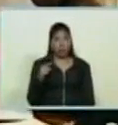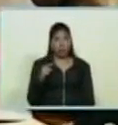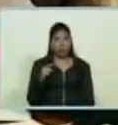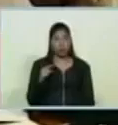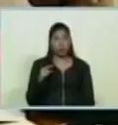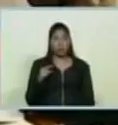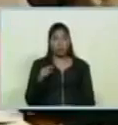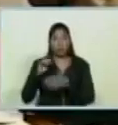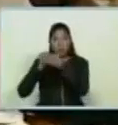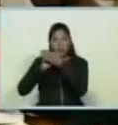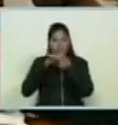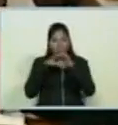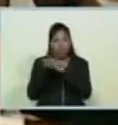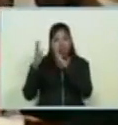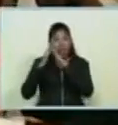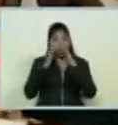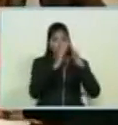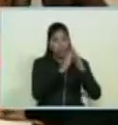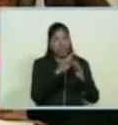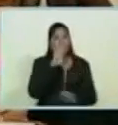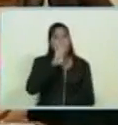casa por casa,